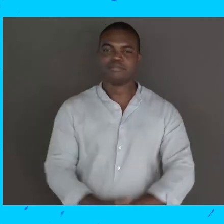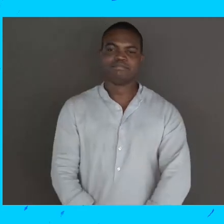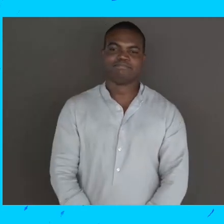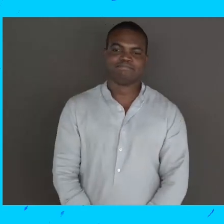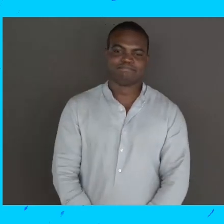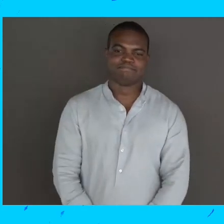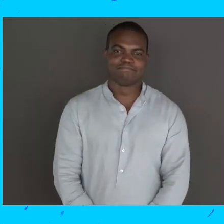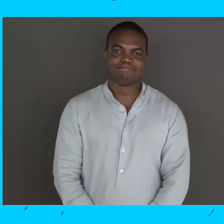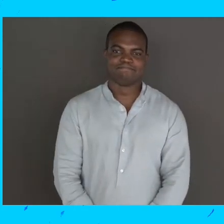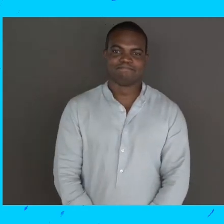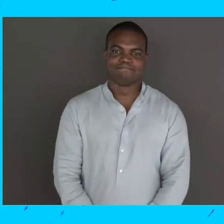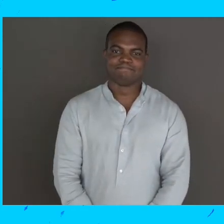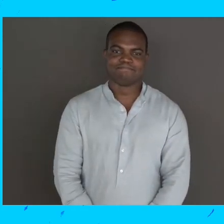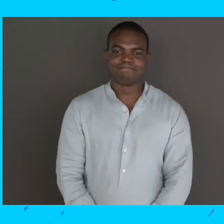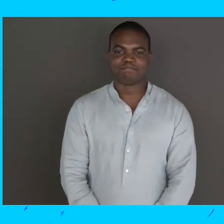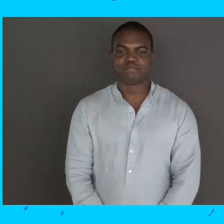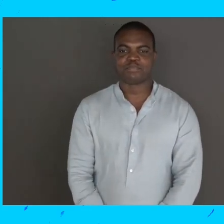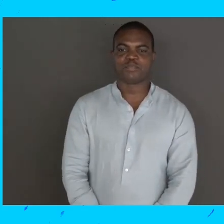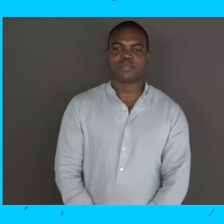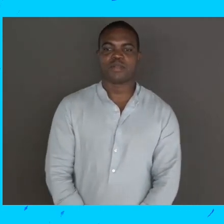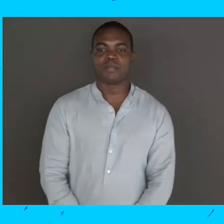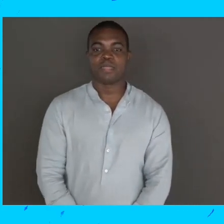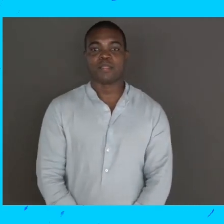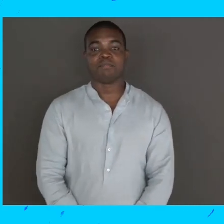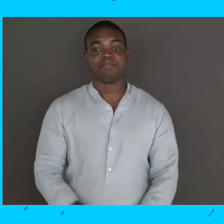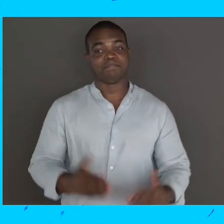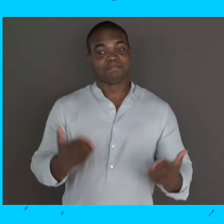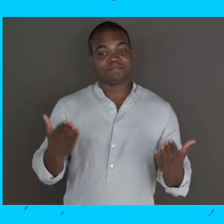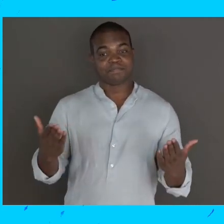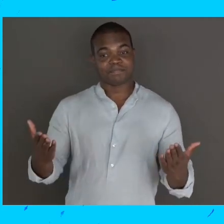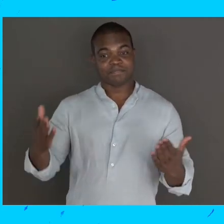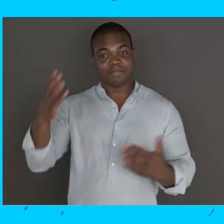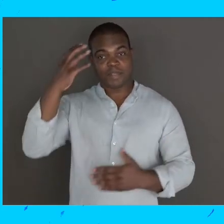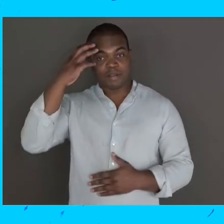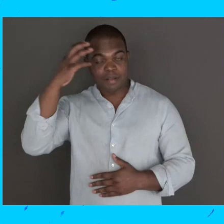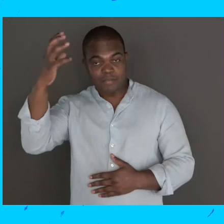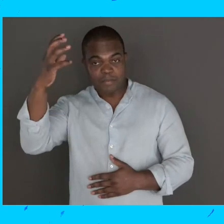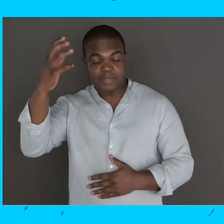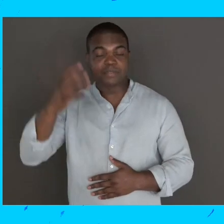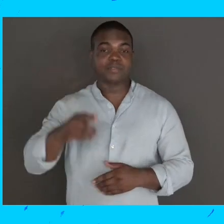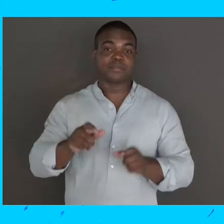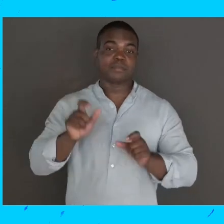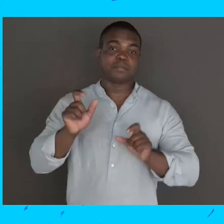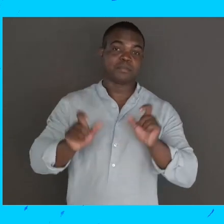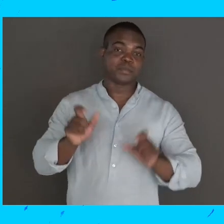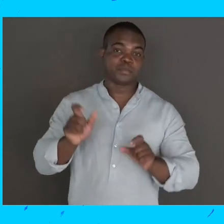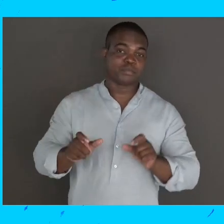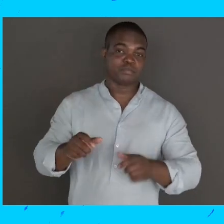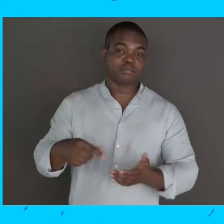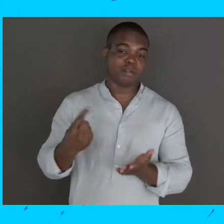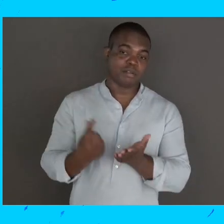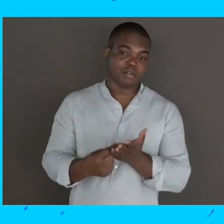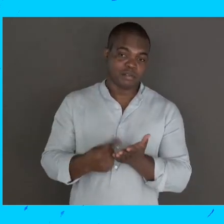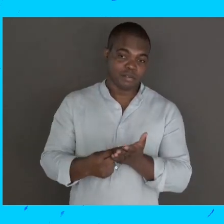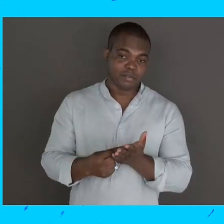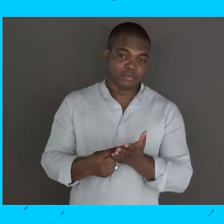garantizando acceso a los servicios de salud en todas las escuelas públicas de Sudáfrica. Sudáfrica está presente